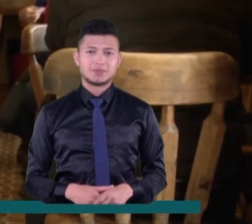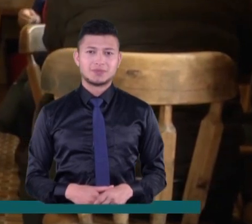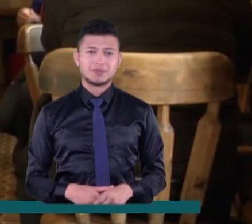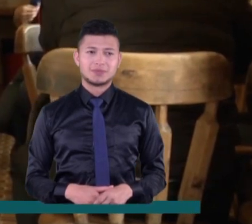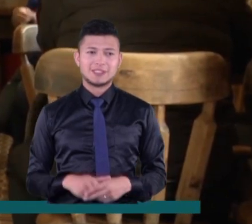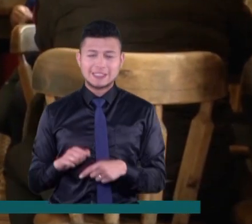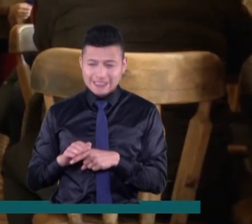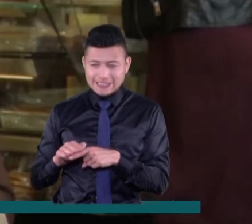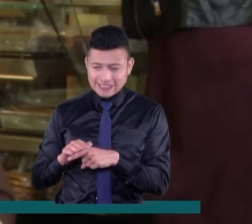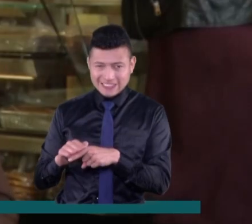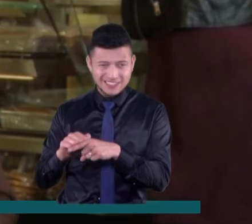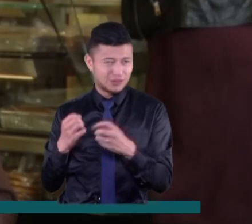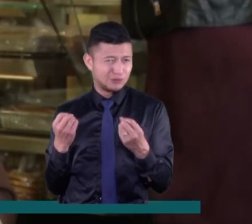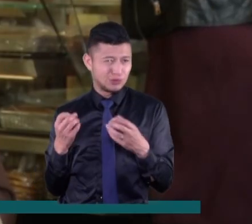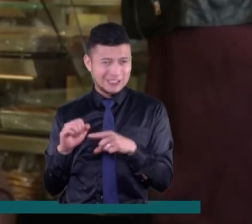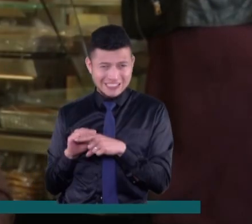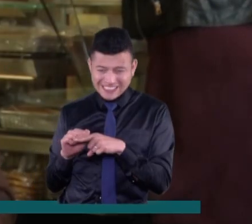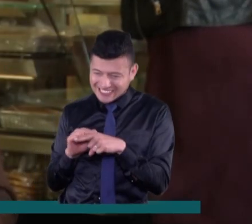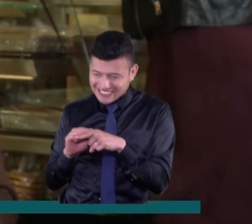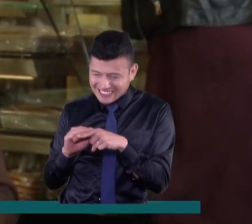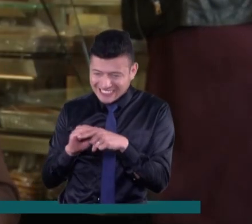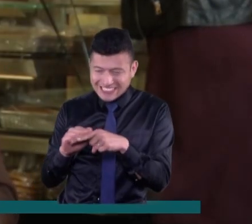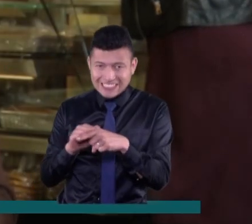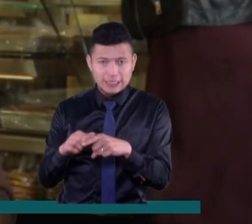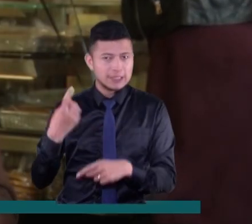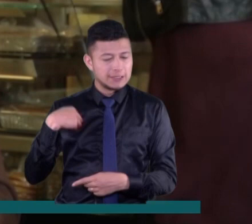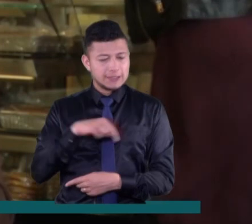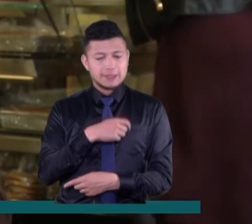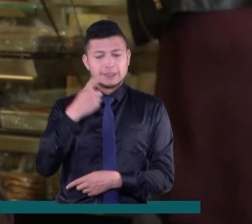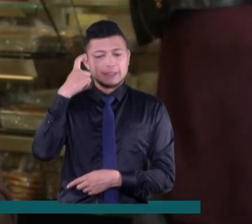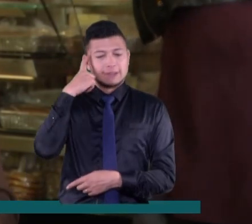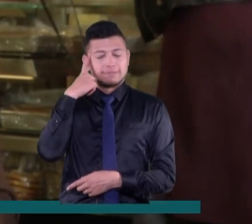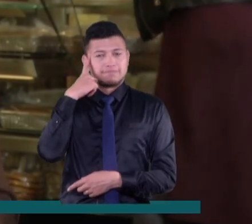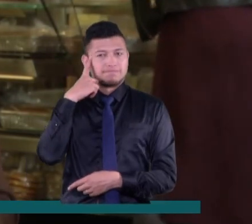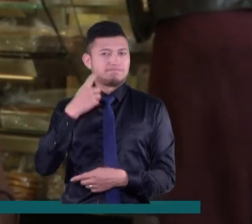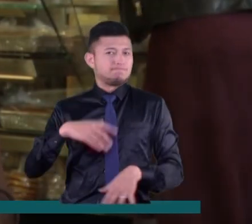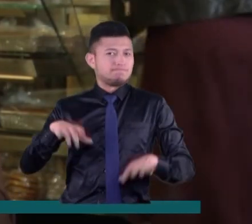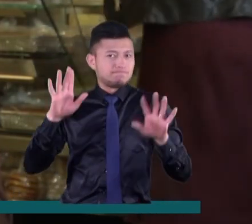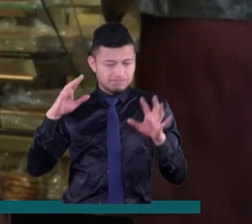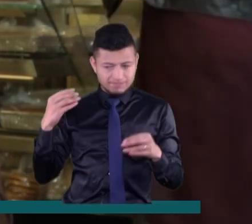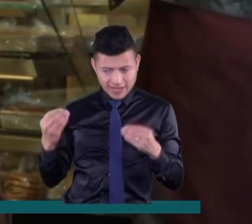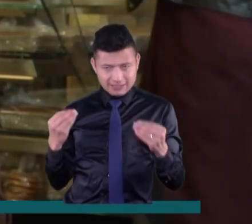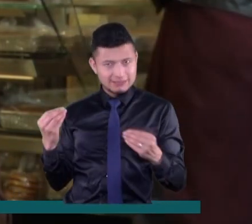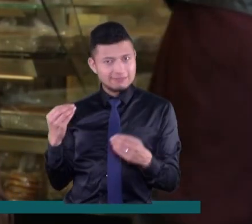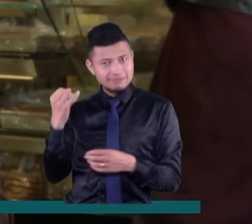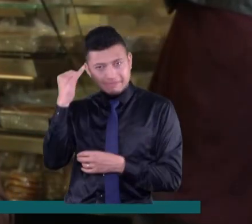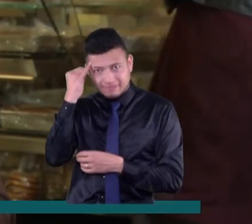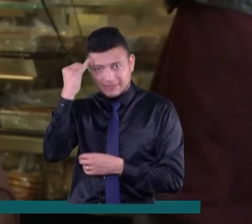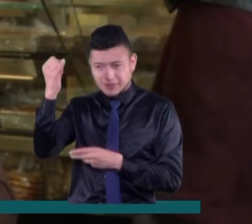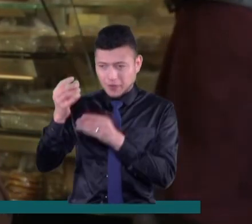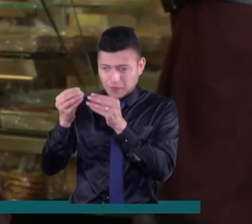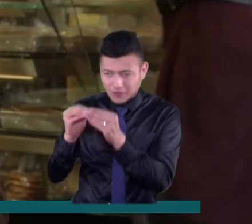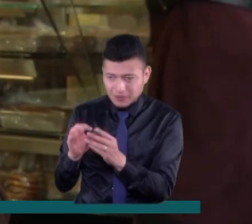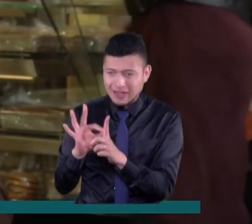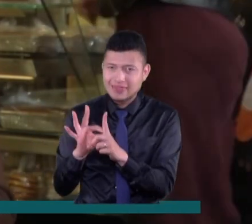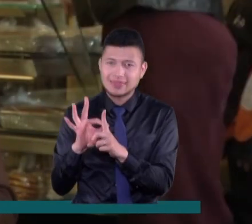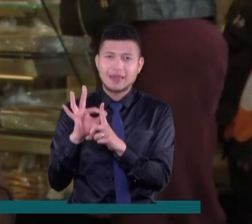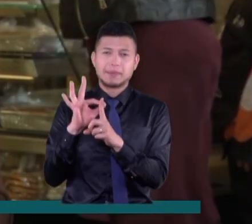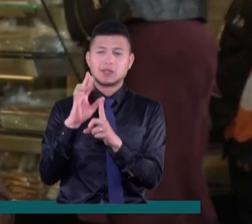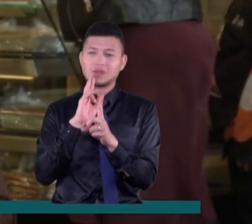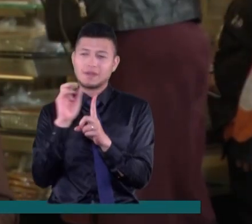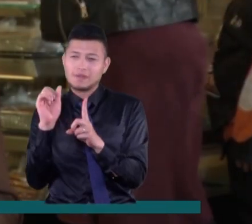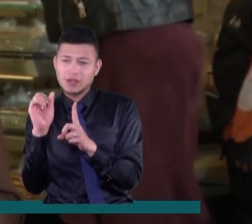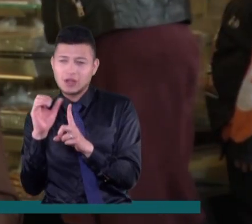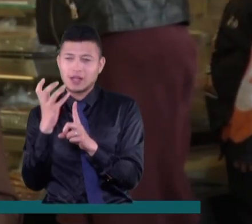De varios ensayos, de muchos ensayos, ya dijimos, bueno, hagámoslo de esta manera, a ver, démosle esta